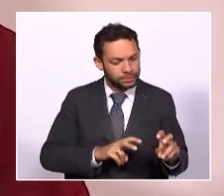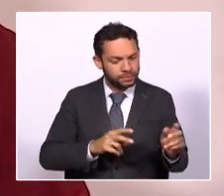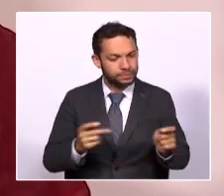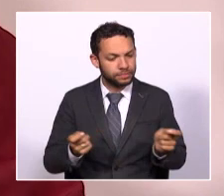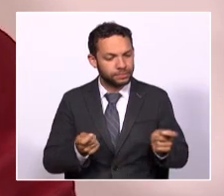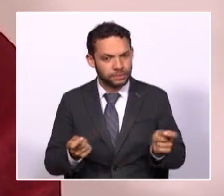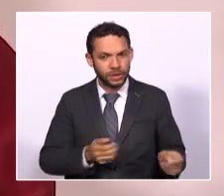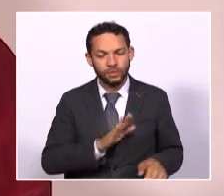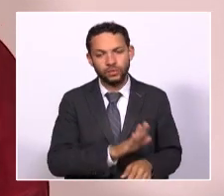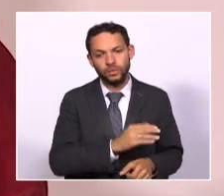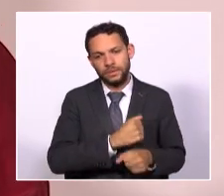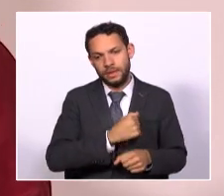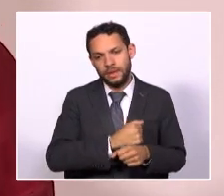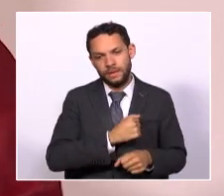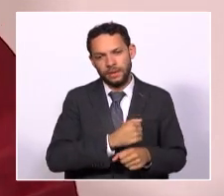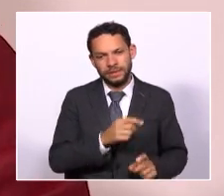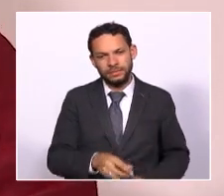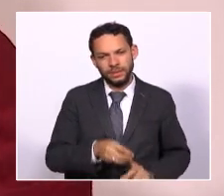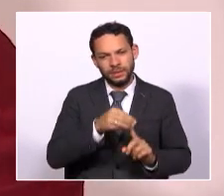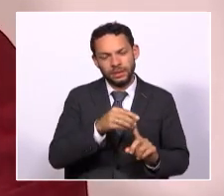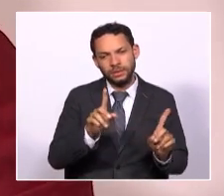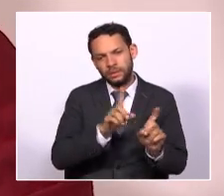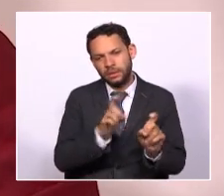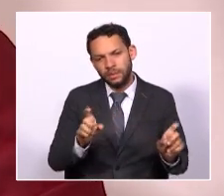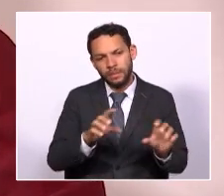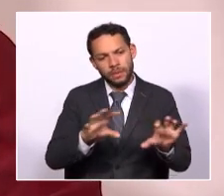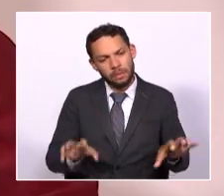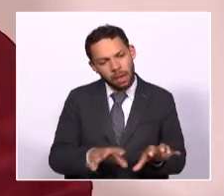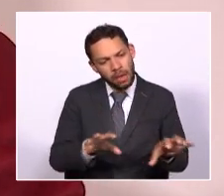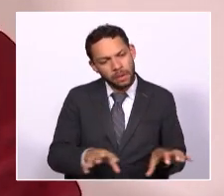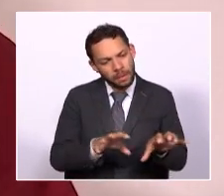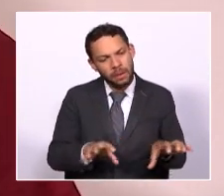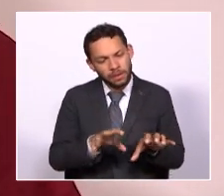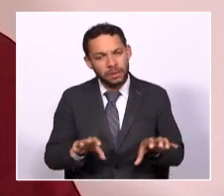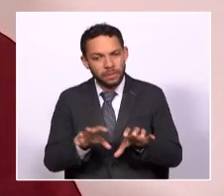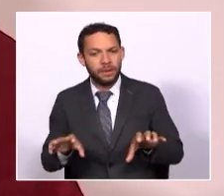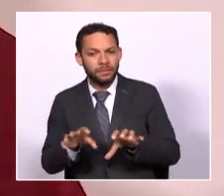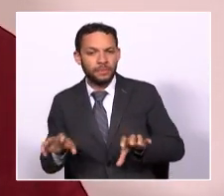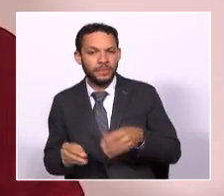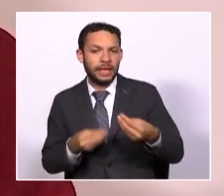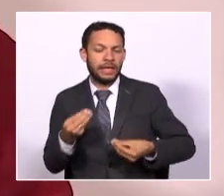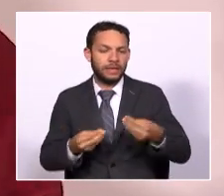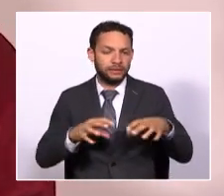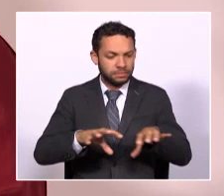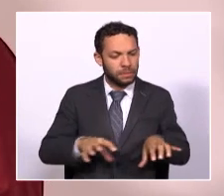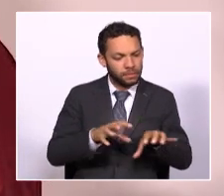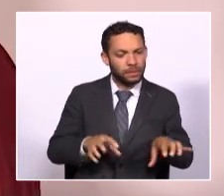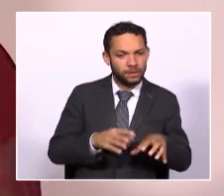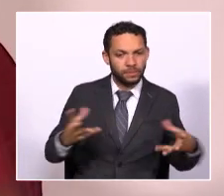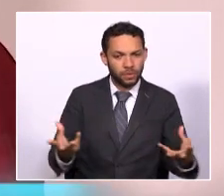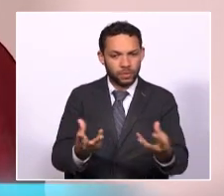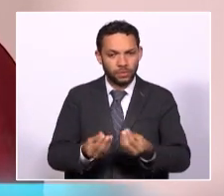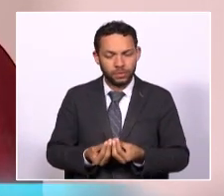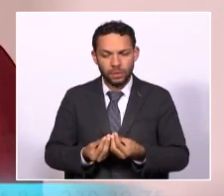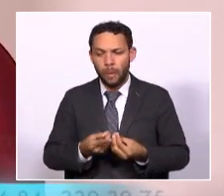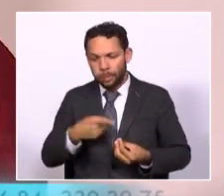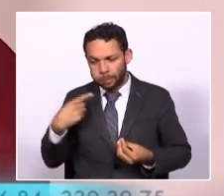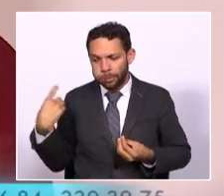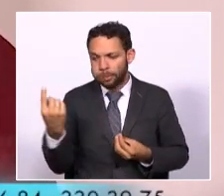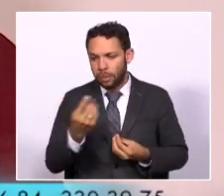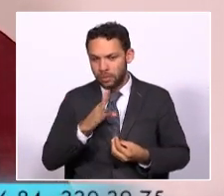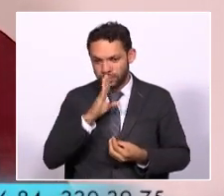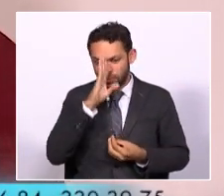laboral. Y tiene que ver específicamente con eso, los movimientos y las posturas repetitivas que hacemos en nuestros entornos